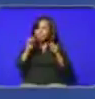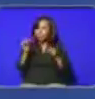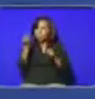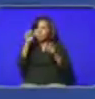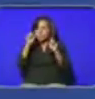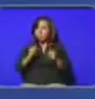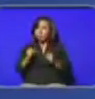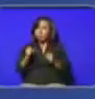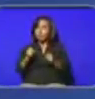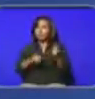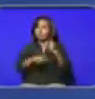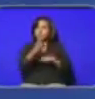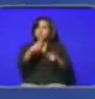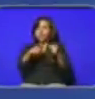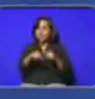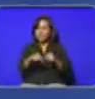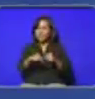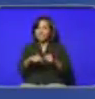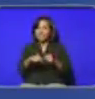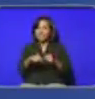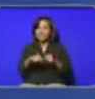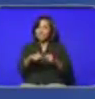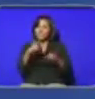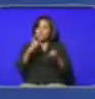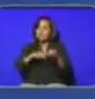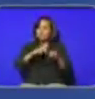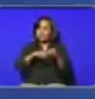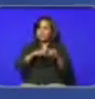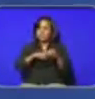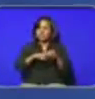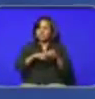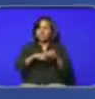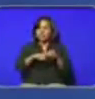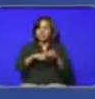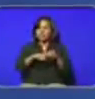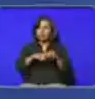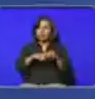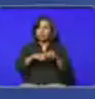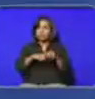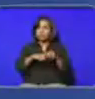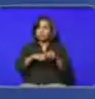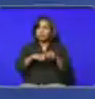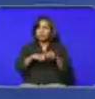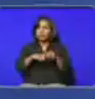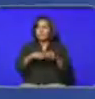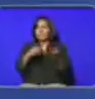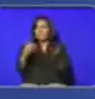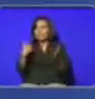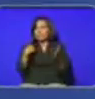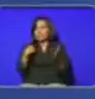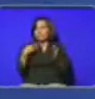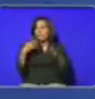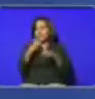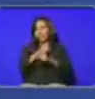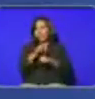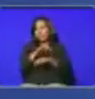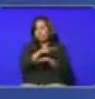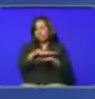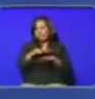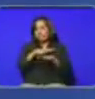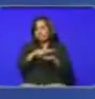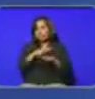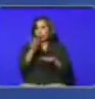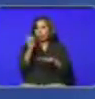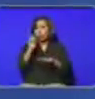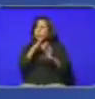joven del interior, sin ningún problema, podría acceder en este momento al ITSE. Claro, tendría que hacer los arreglos entonces del hospedaje,